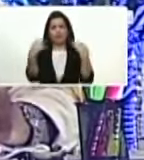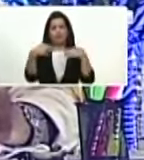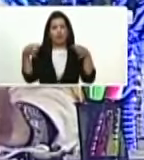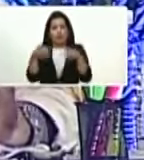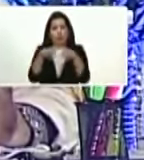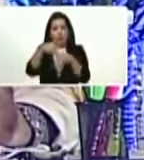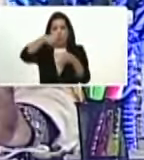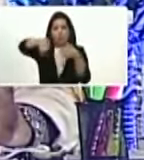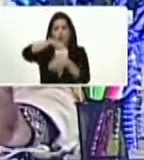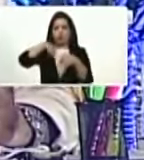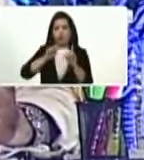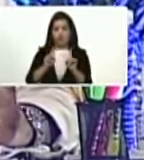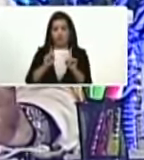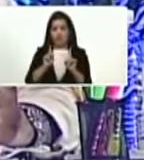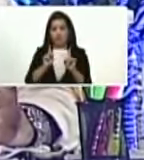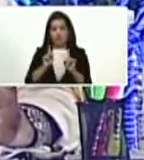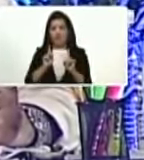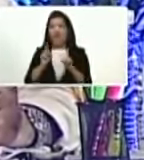nacionalizado o ha creado.